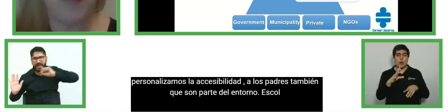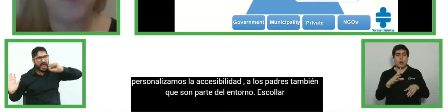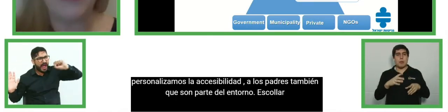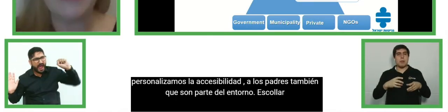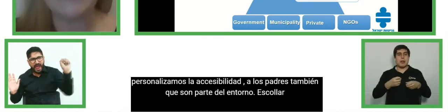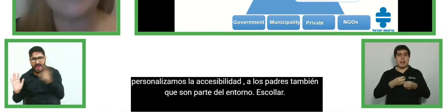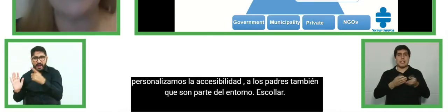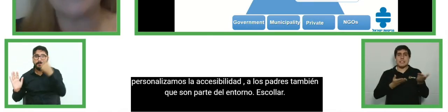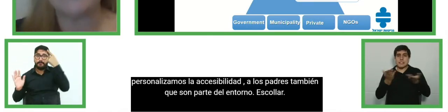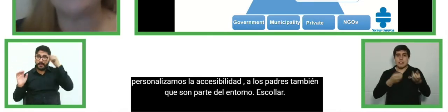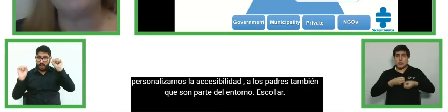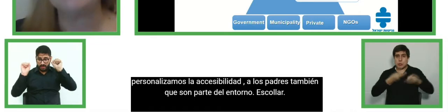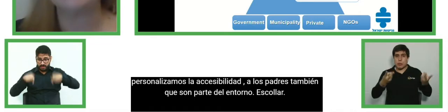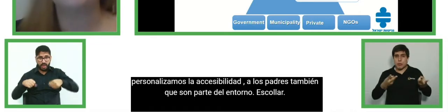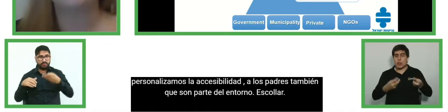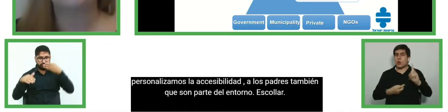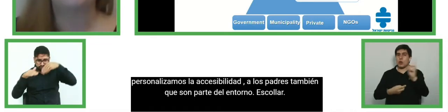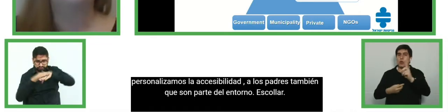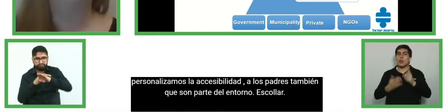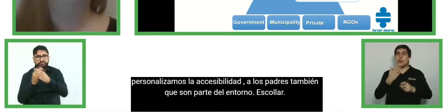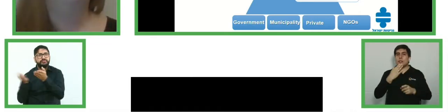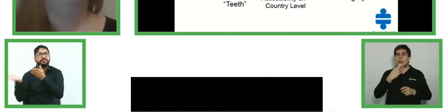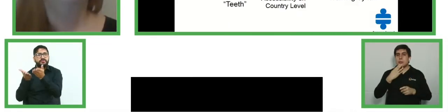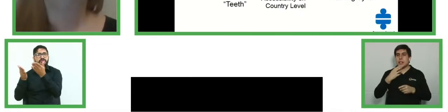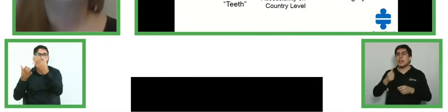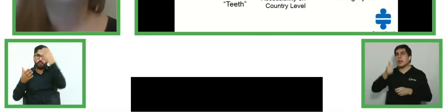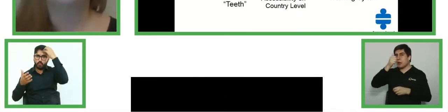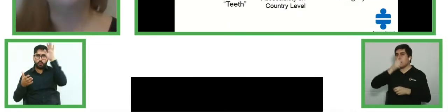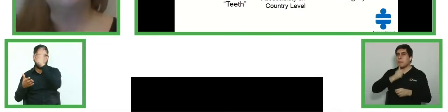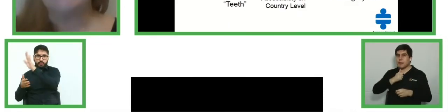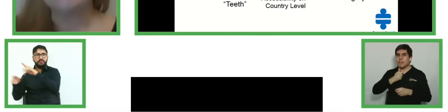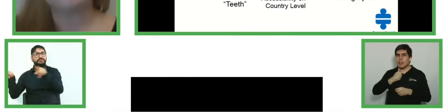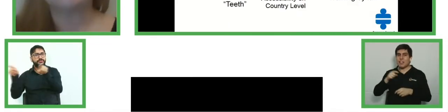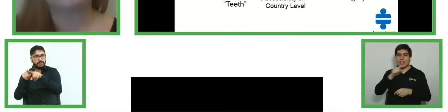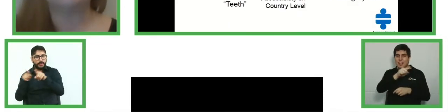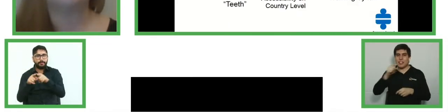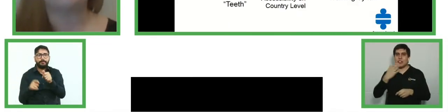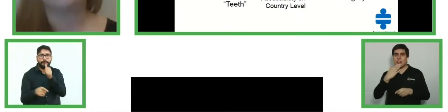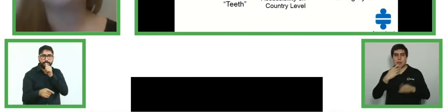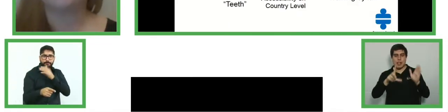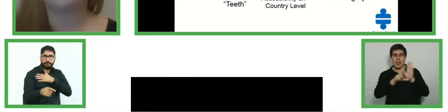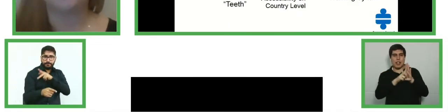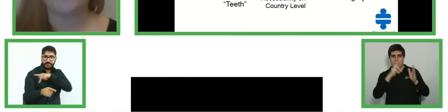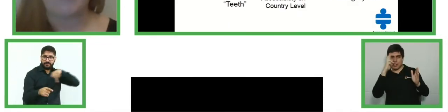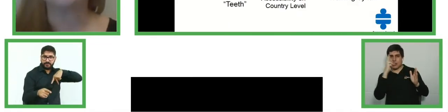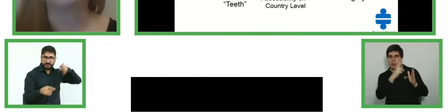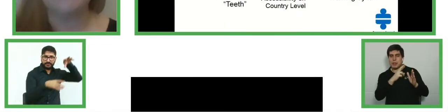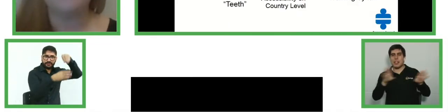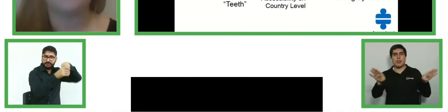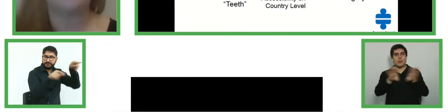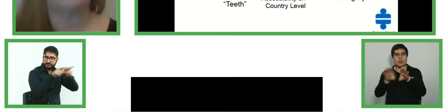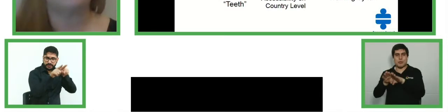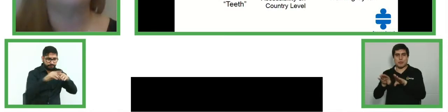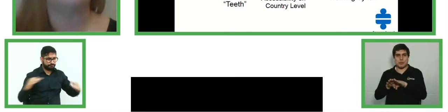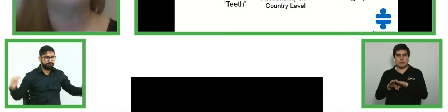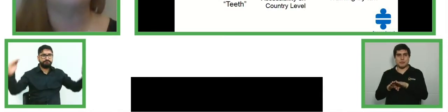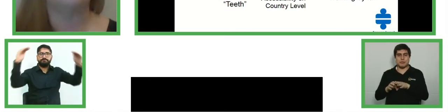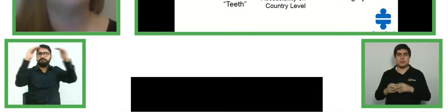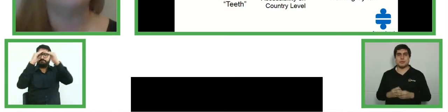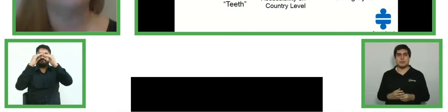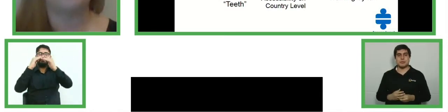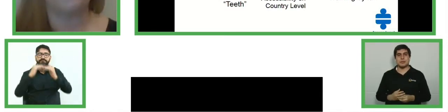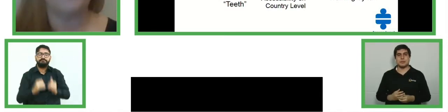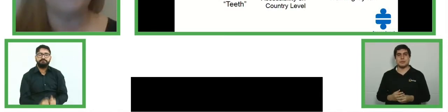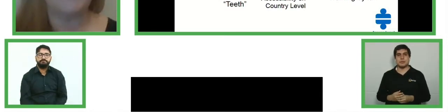entregando servicios para el público. Por próxima diapositiva, por favor. Lo único es que la ley